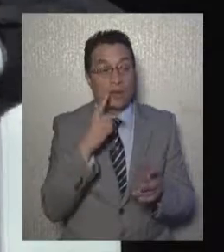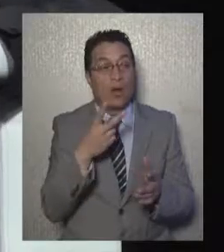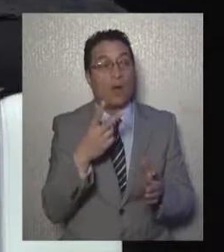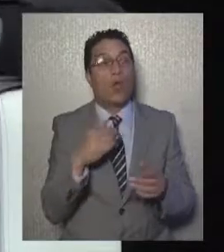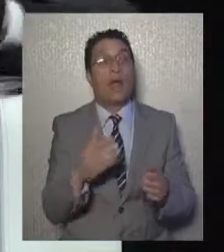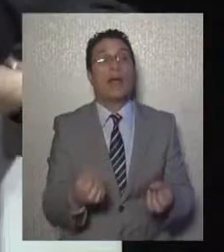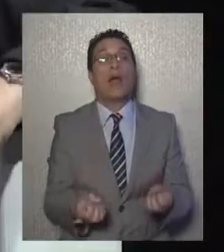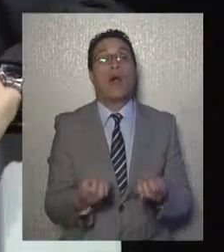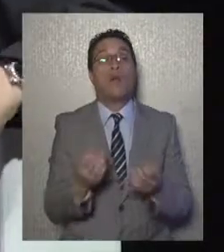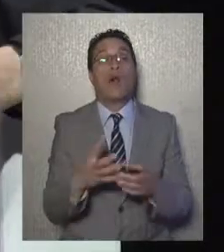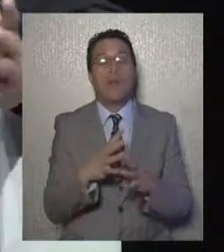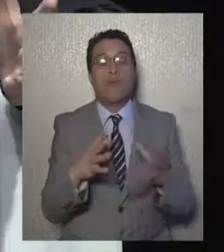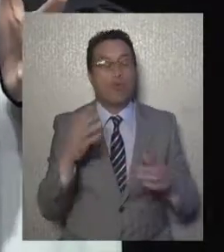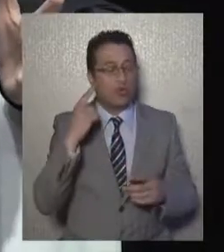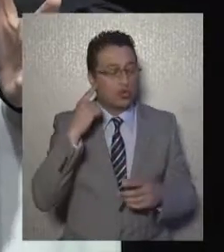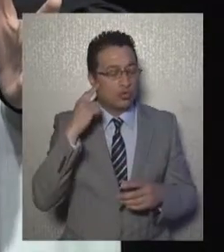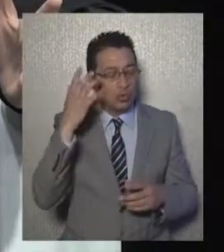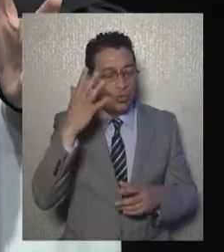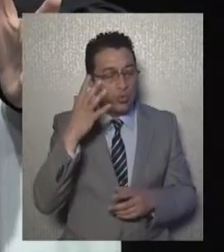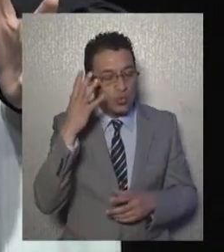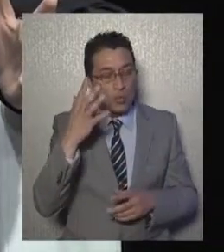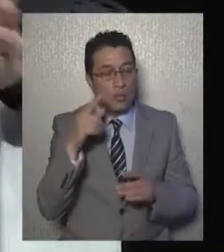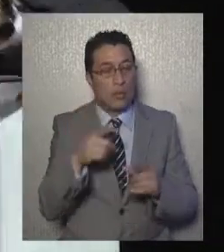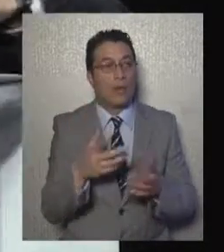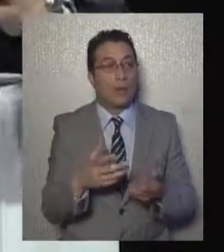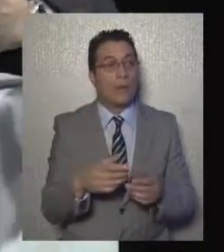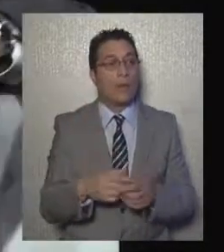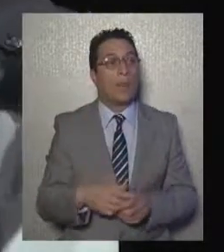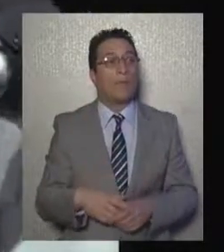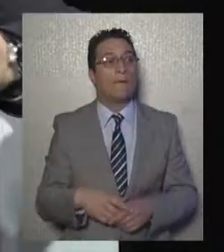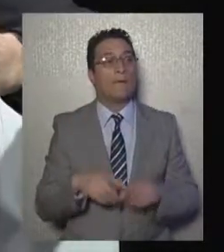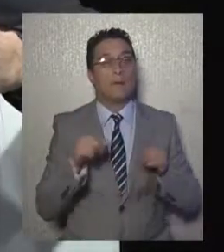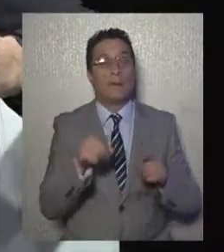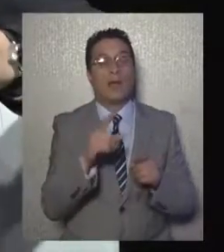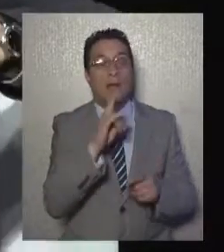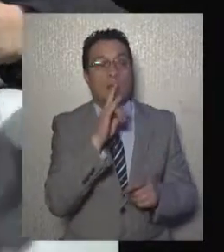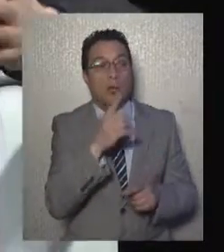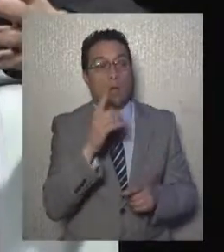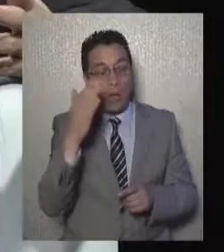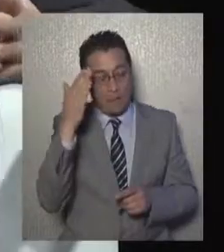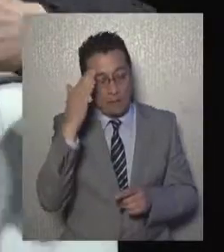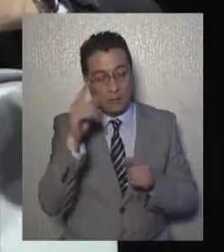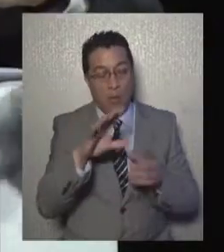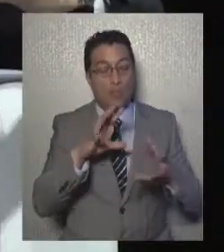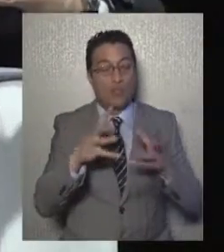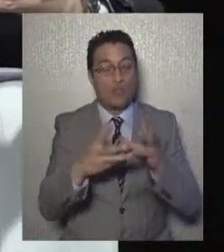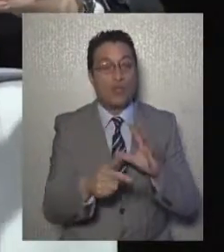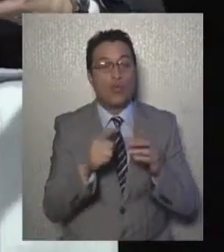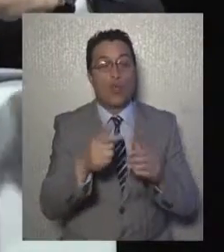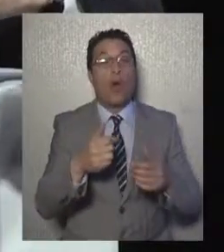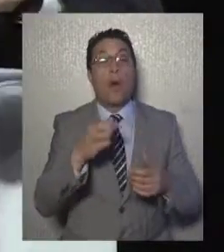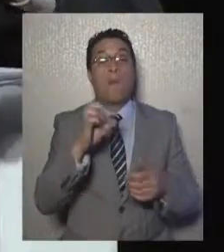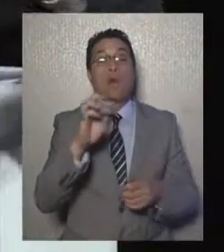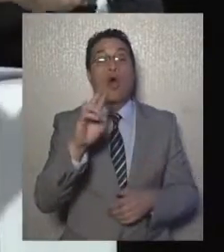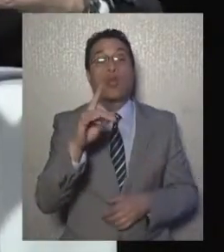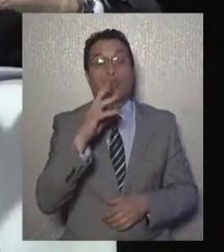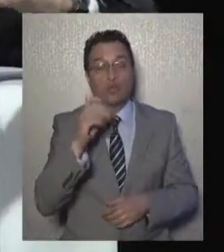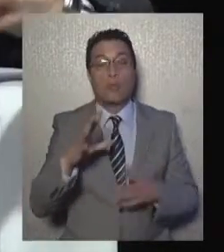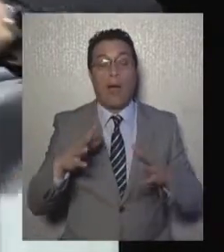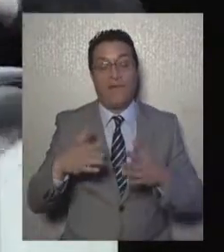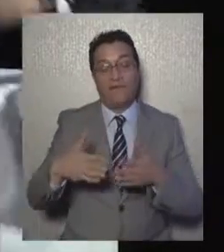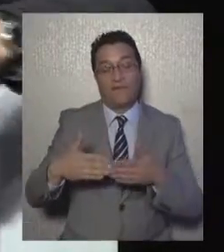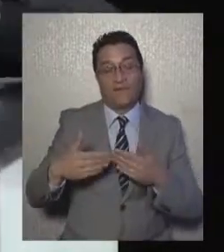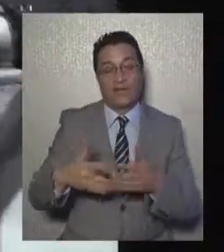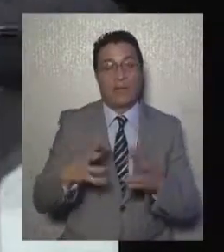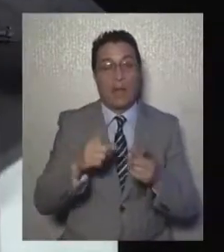genera mucho, mucho ruido, el tema del mercado laboral. O sea, si tú piensas en un mundo productivo, un mundo más competitivo, un mundo más flexible, un